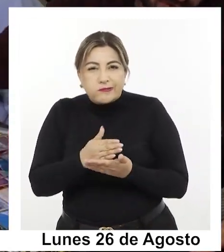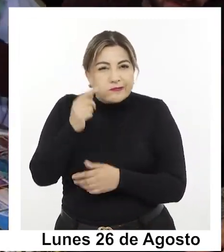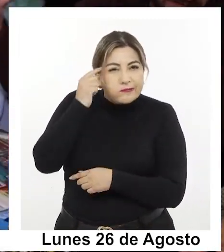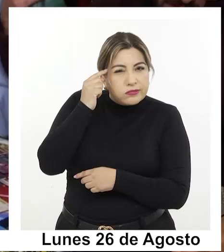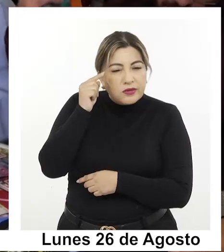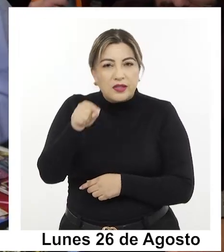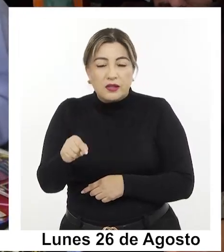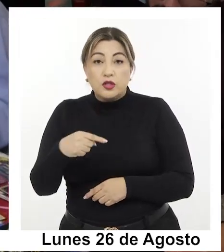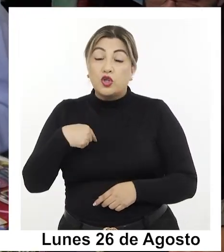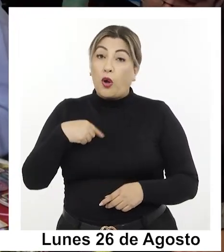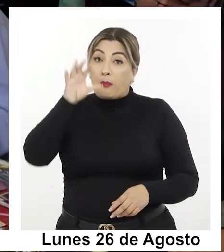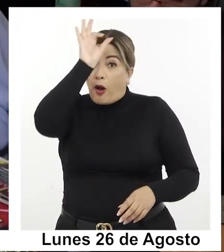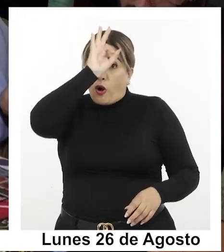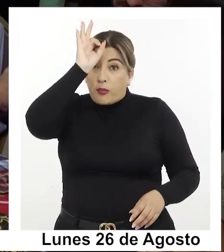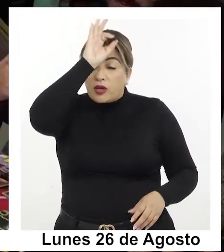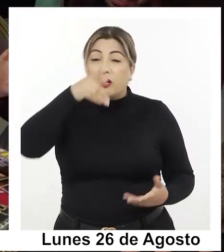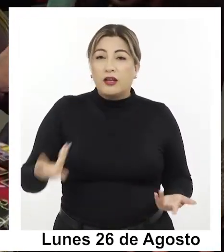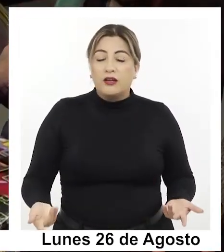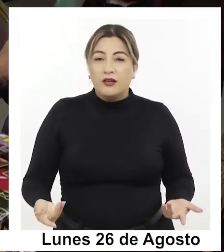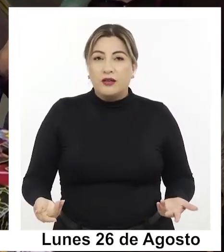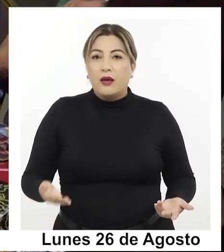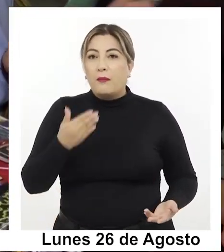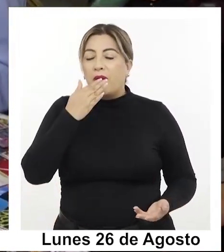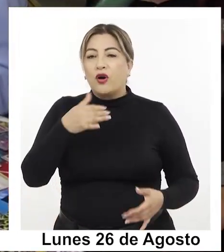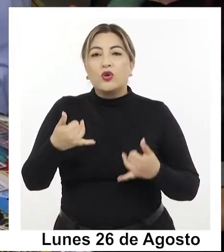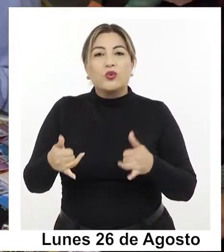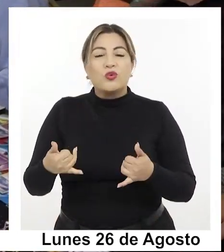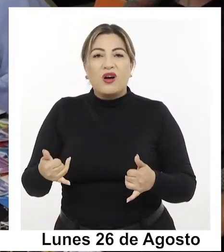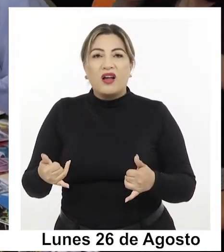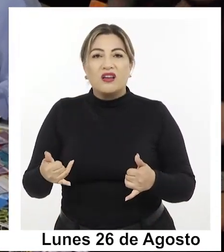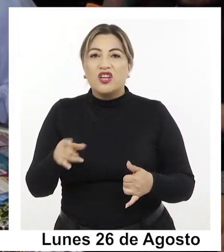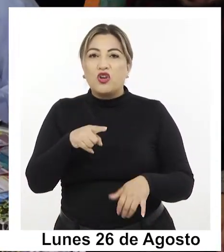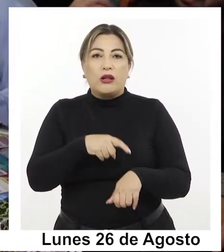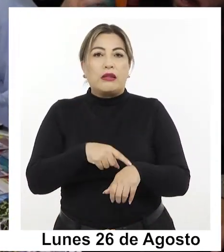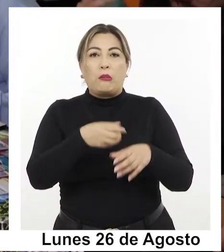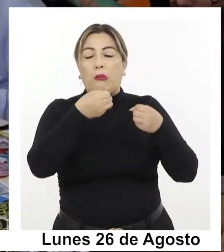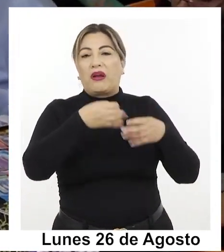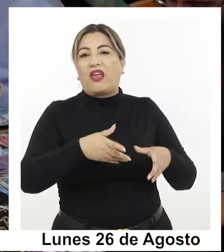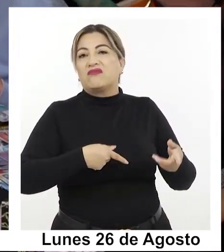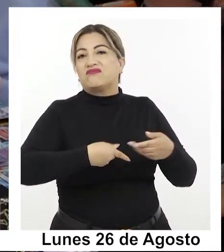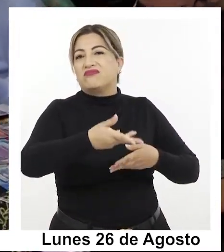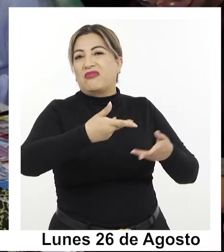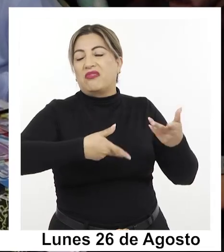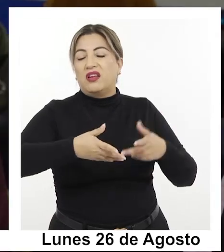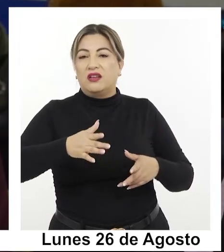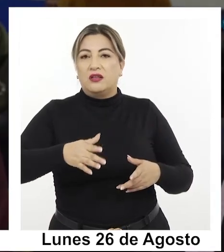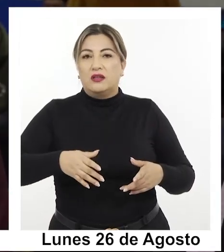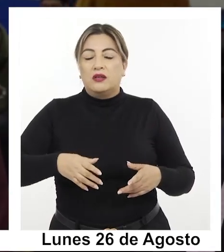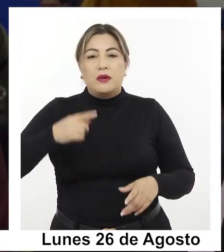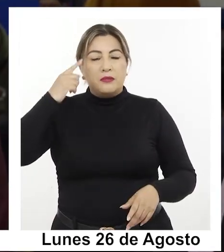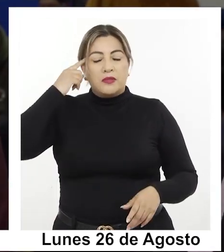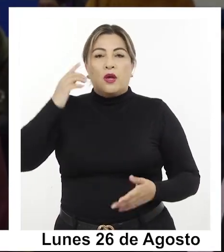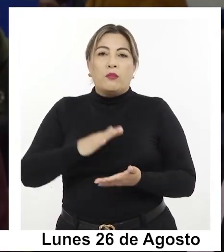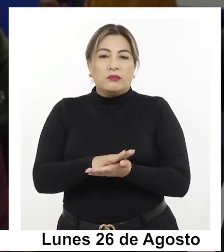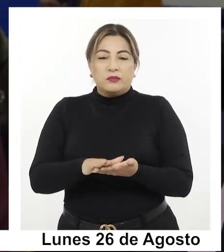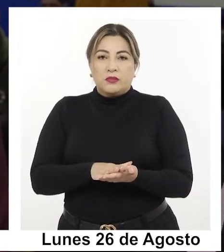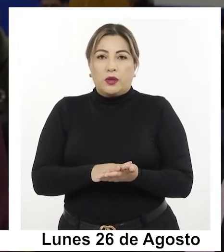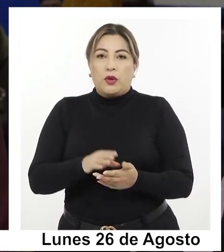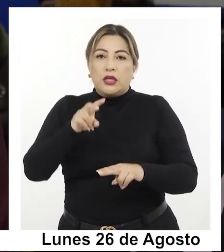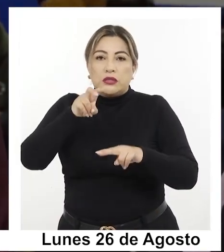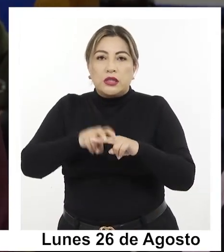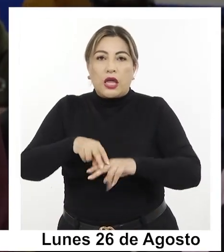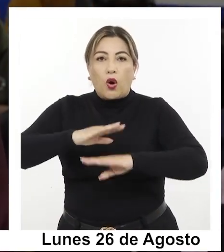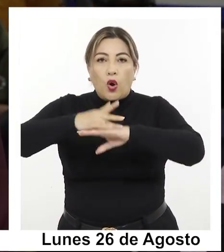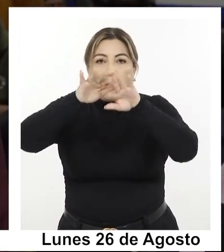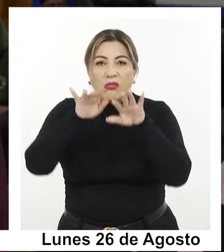según yo, es mejor gastar el tiempo jugando algo así que es más como interactivo, que te hace pensar, que por ejemplo estar sentado en el